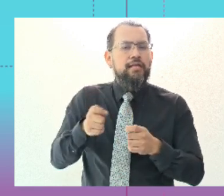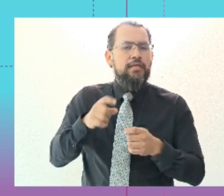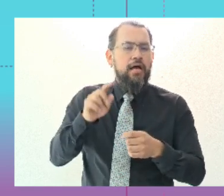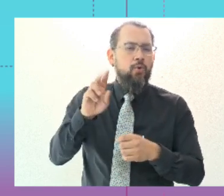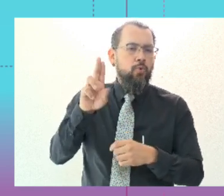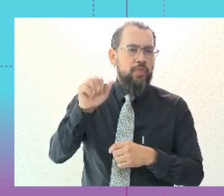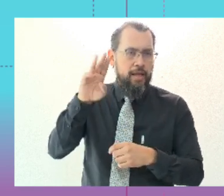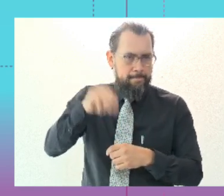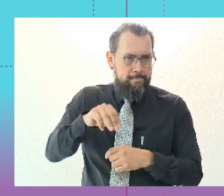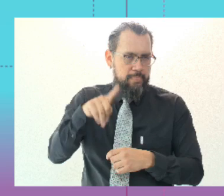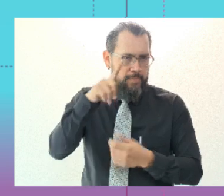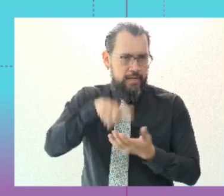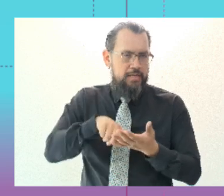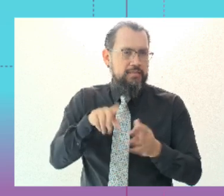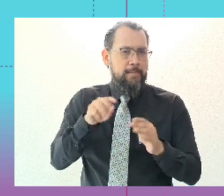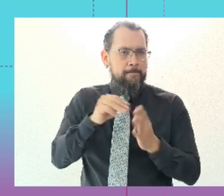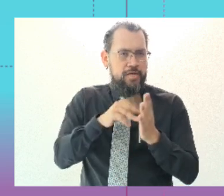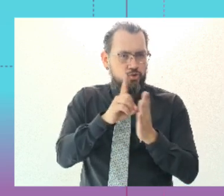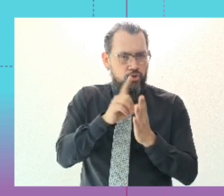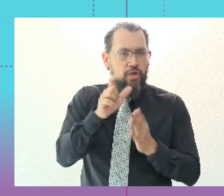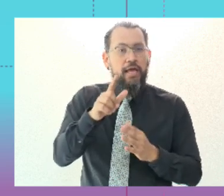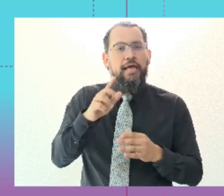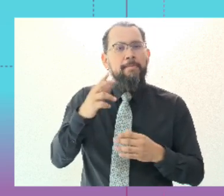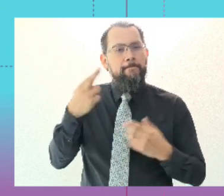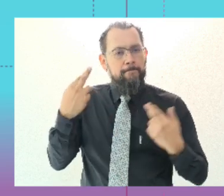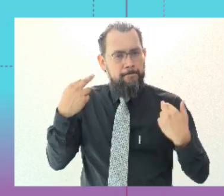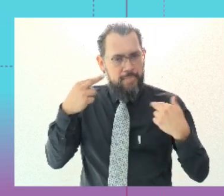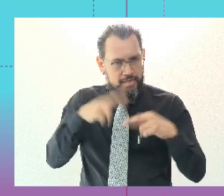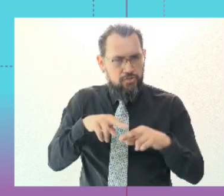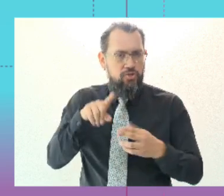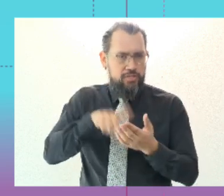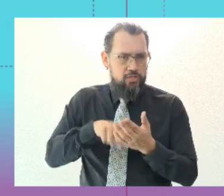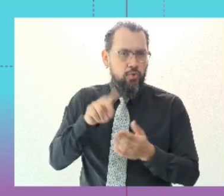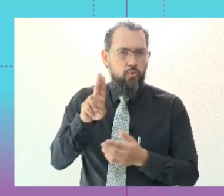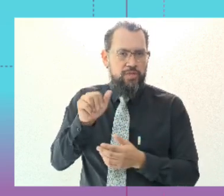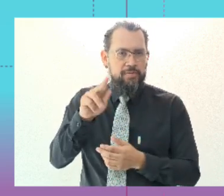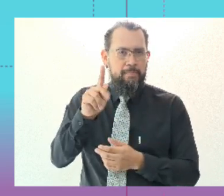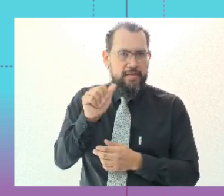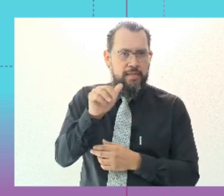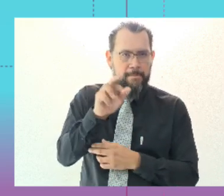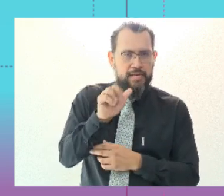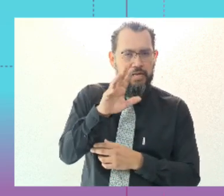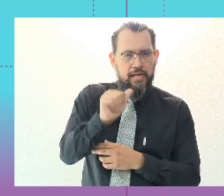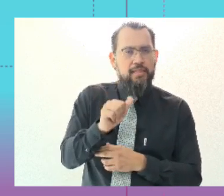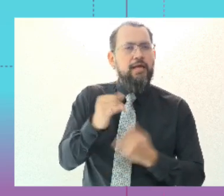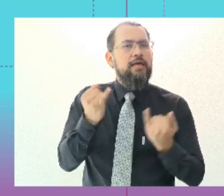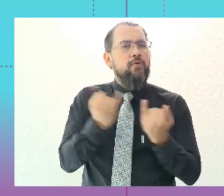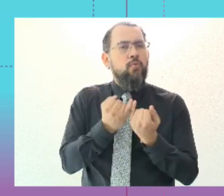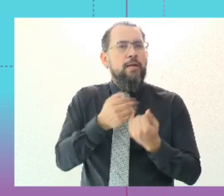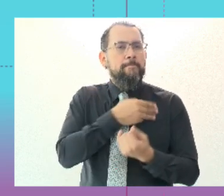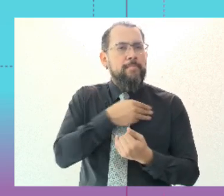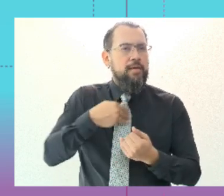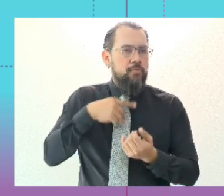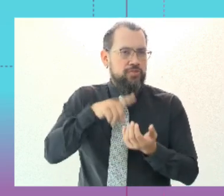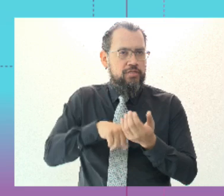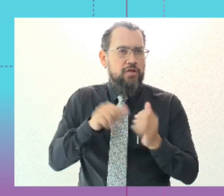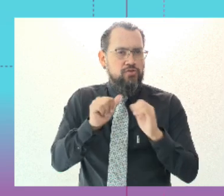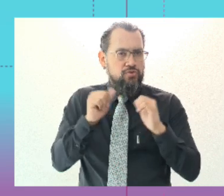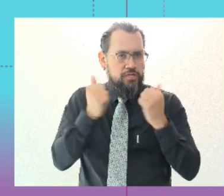Nacional Autónoma de México, es catedrático en la Universidad Panamericana y miembro activo de la Asociación Latinoamericana de